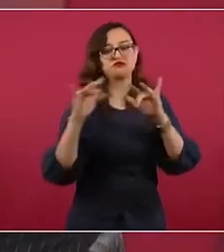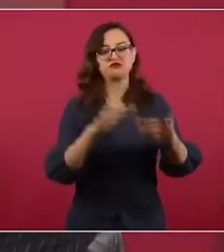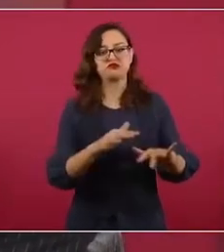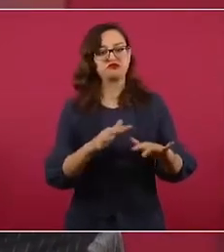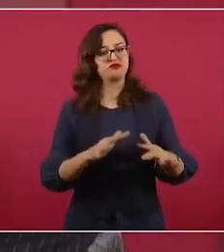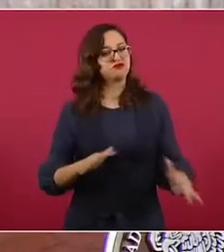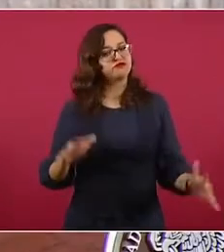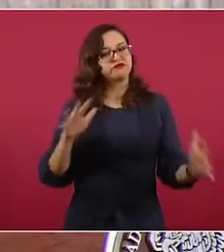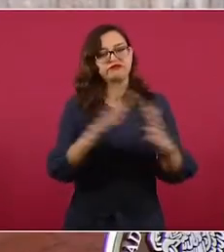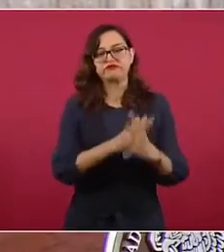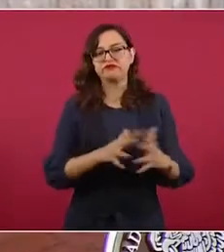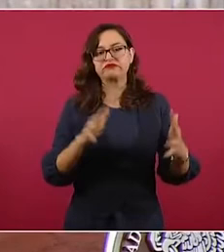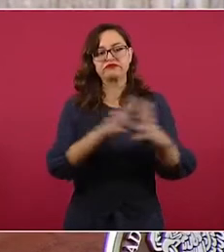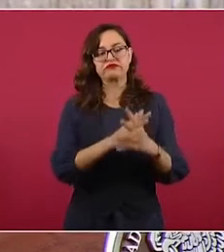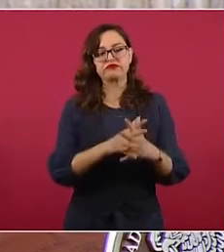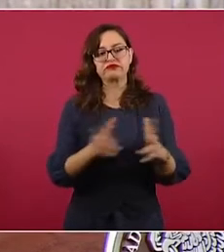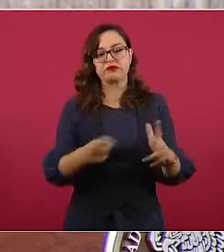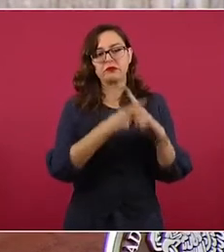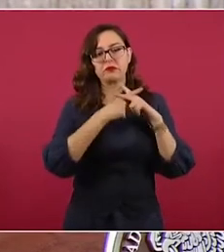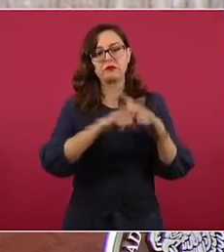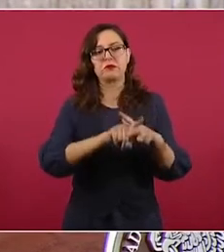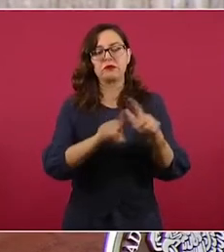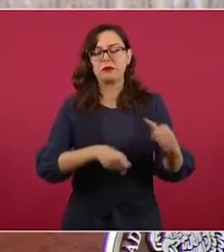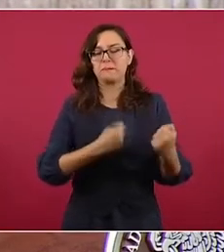hubo detenciones.